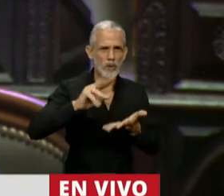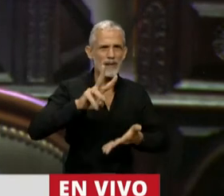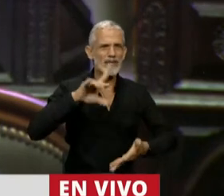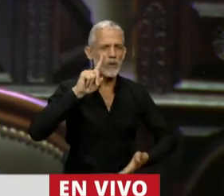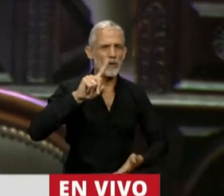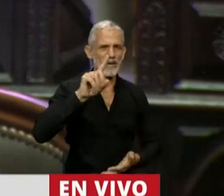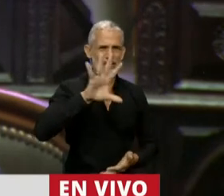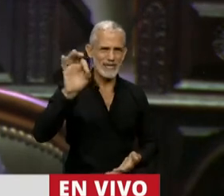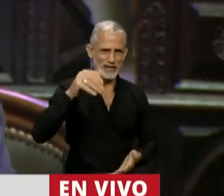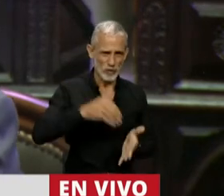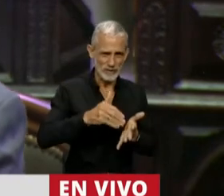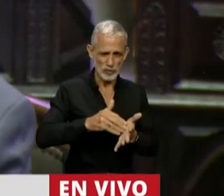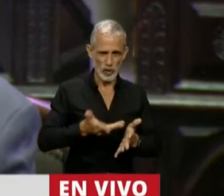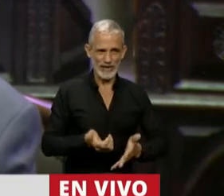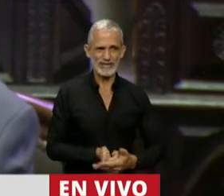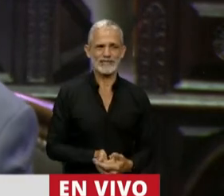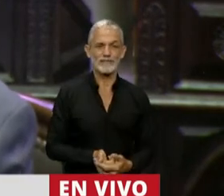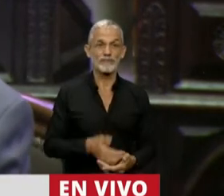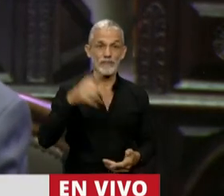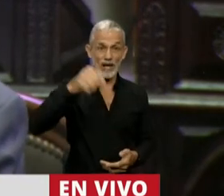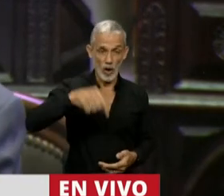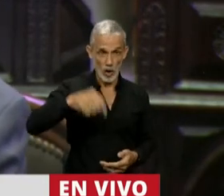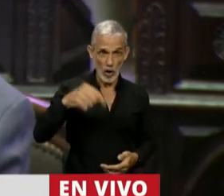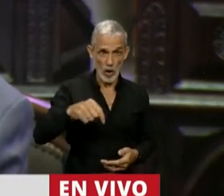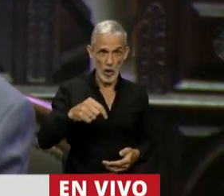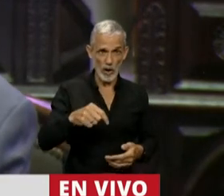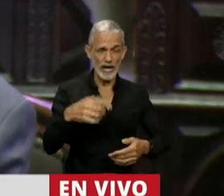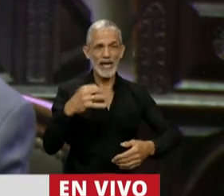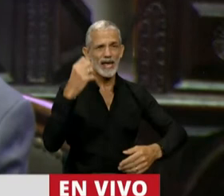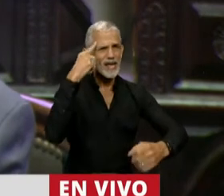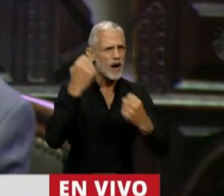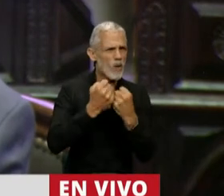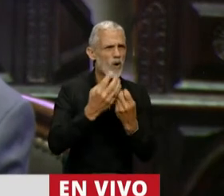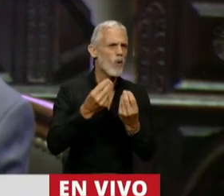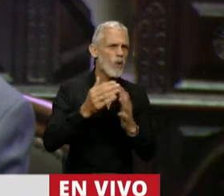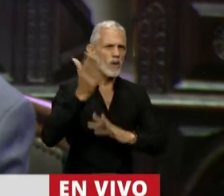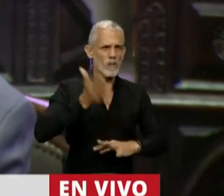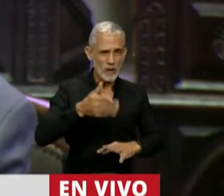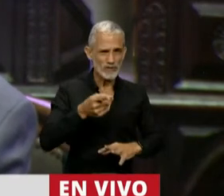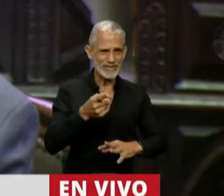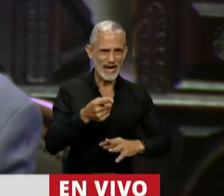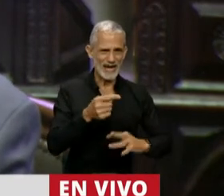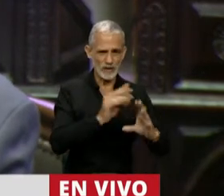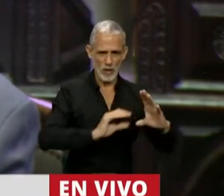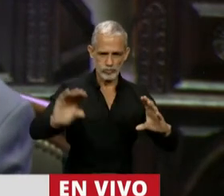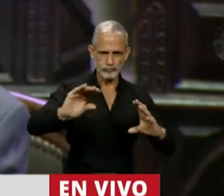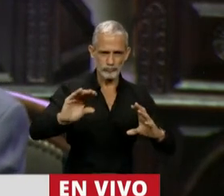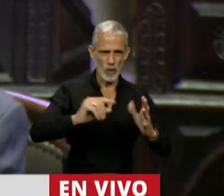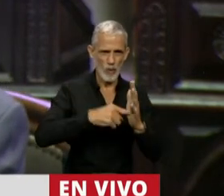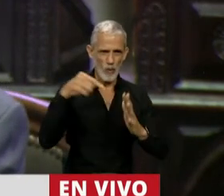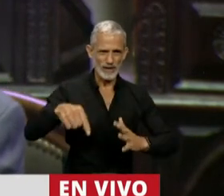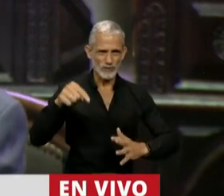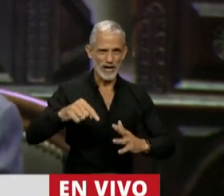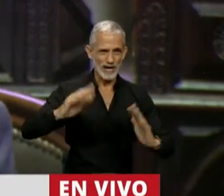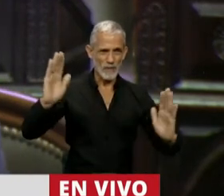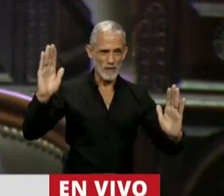24.500 millones, cuando hoy en día, y de acuerdo con el porcentaje de coparticipación que la ciudad tiene y que se le